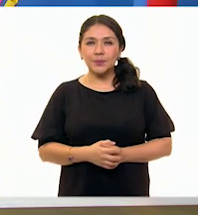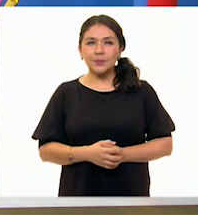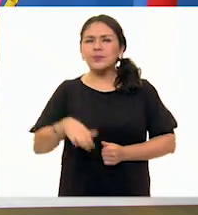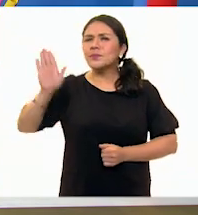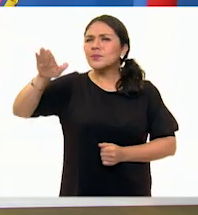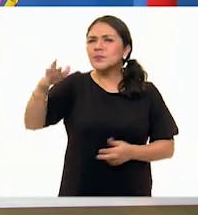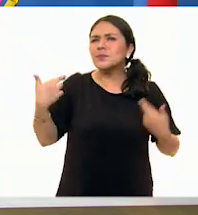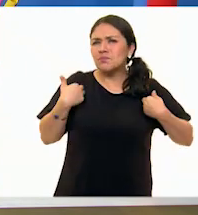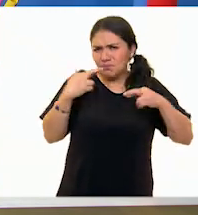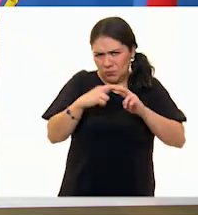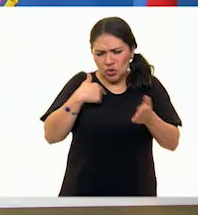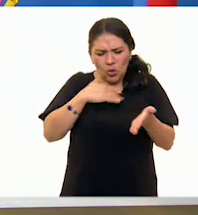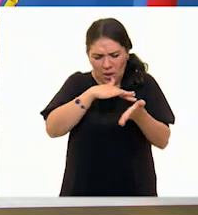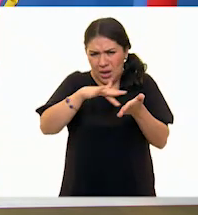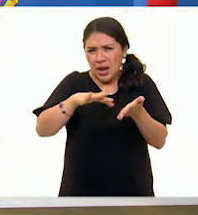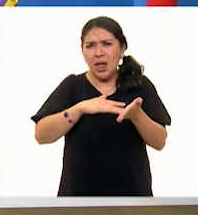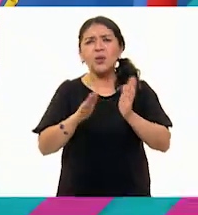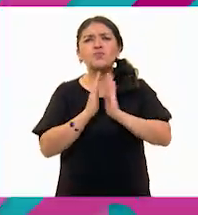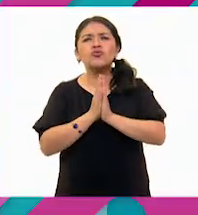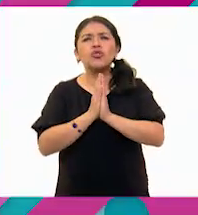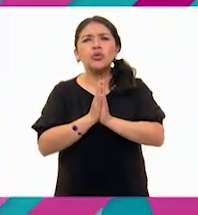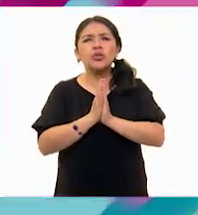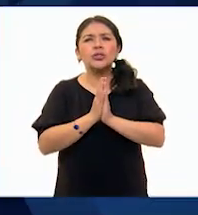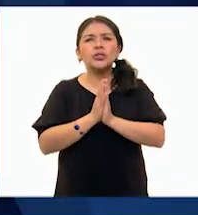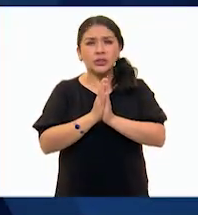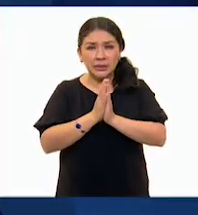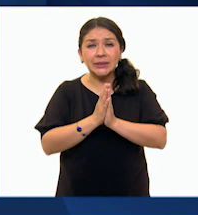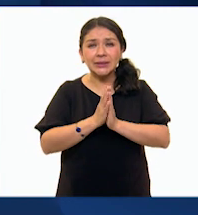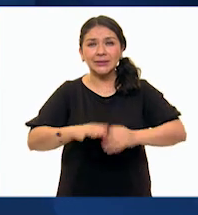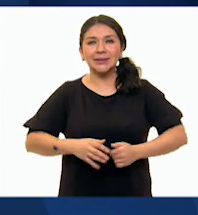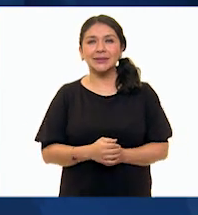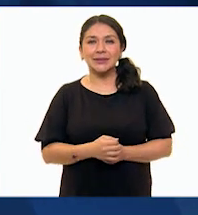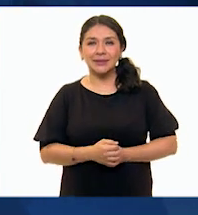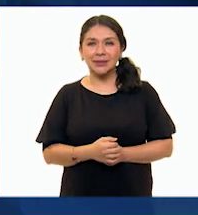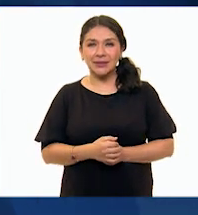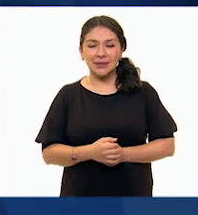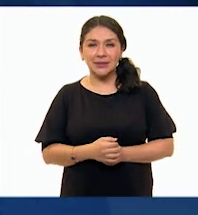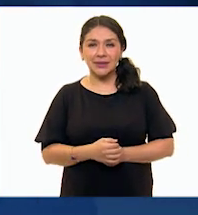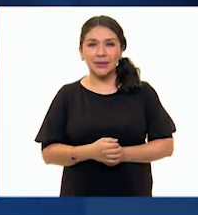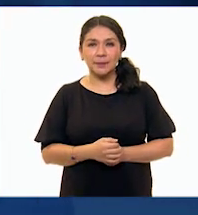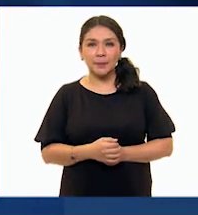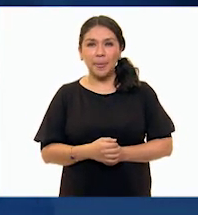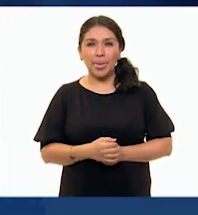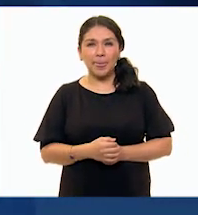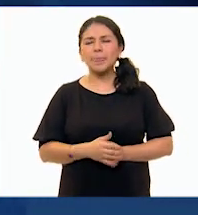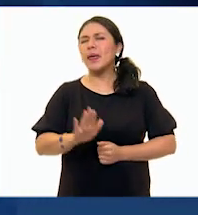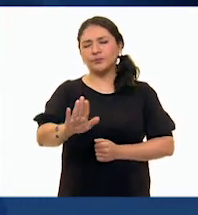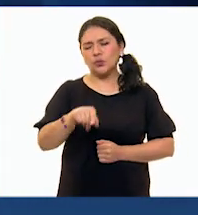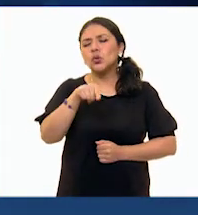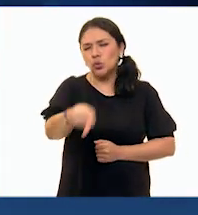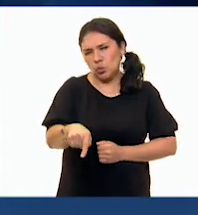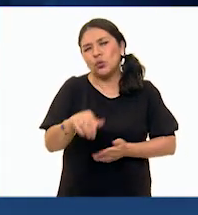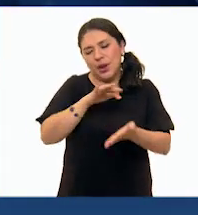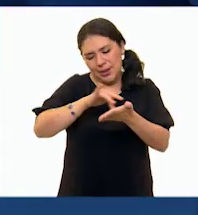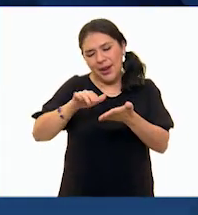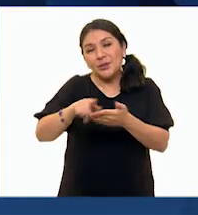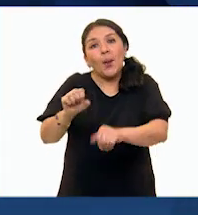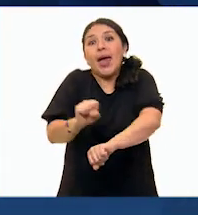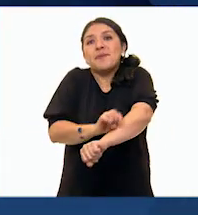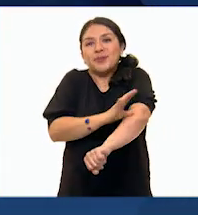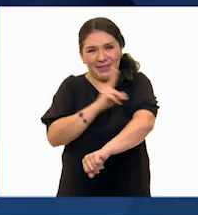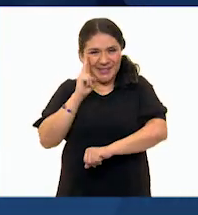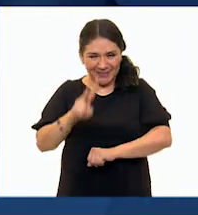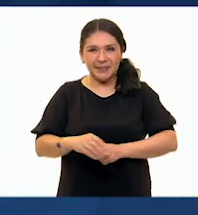sí. Maestra, ¿yo puedo leer la consigna? Te lo agradezco. Ah, bueno, no, mejor tú, Ale, ya estabas muy emocionada.